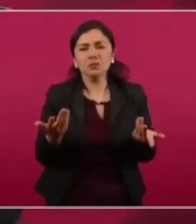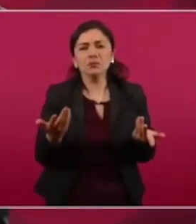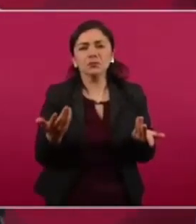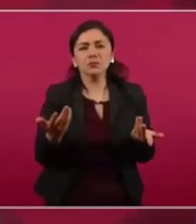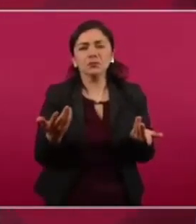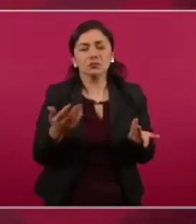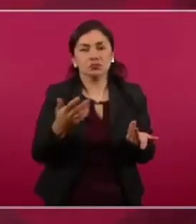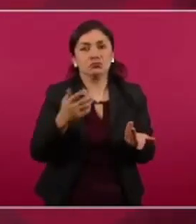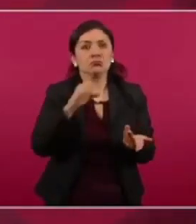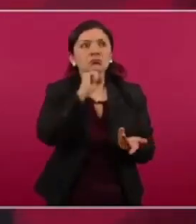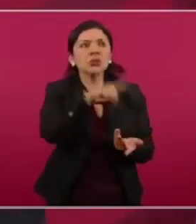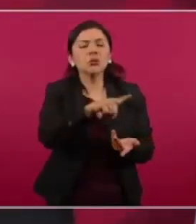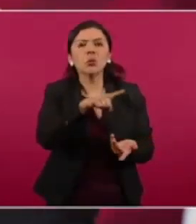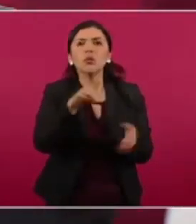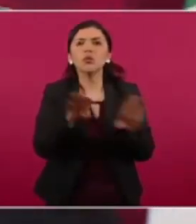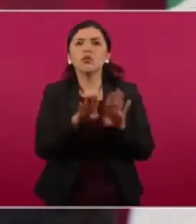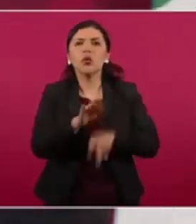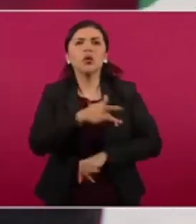vale lo mismo